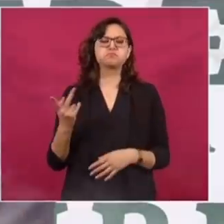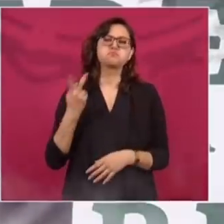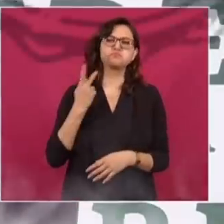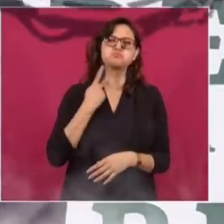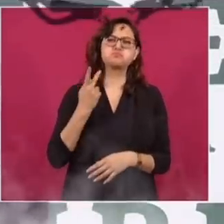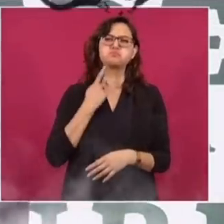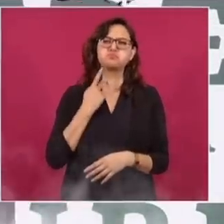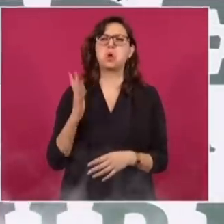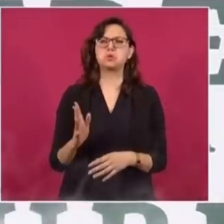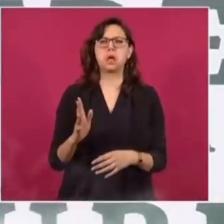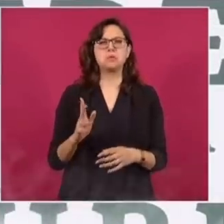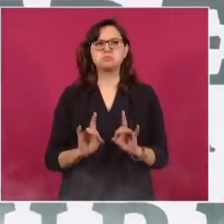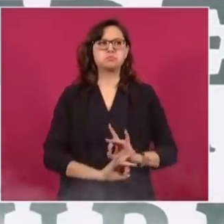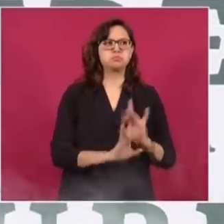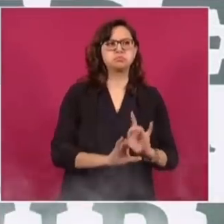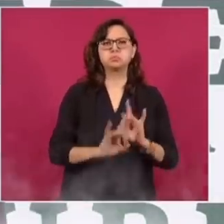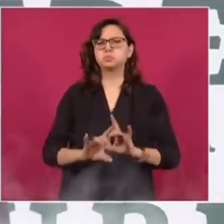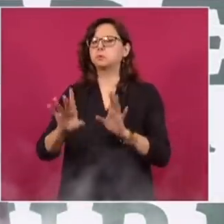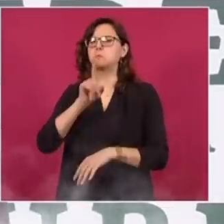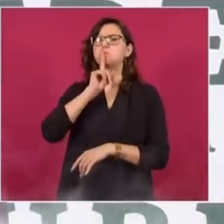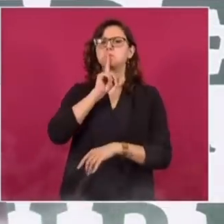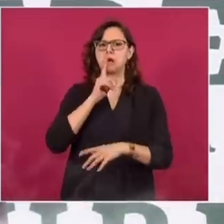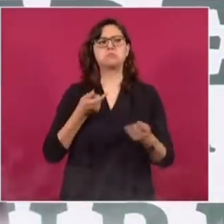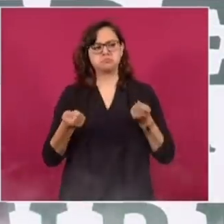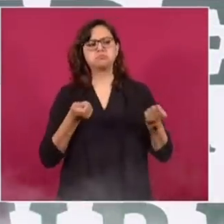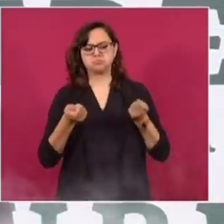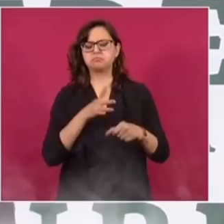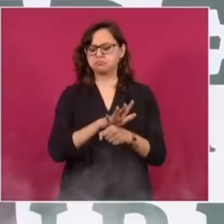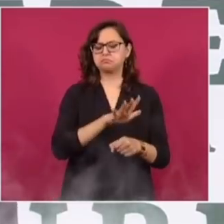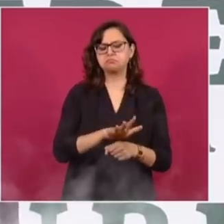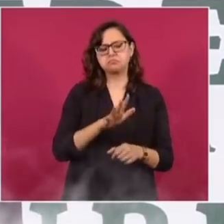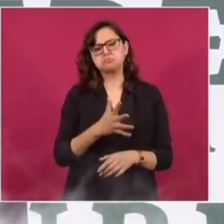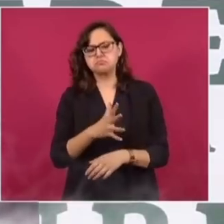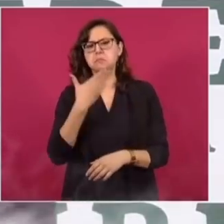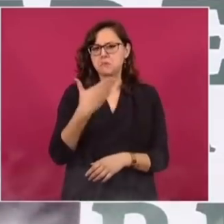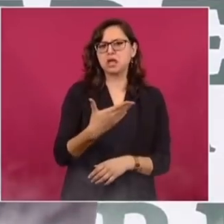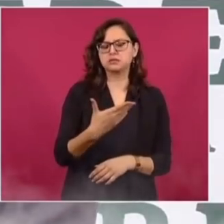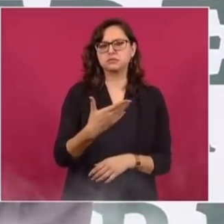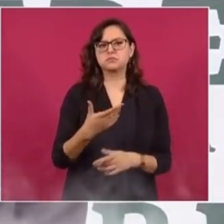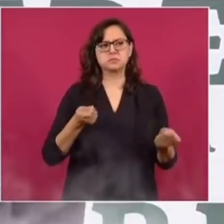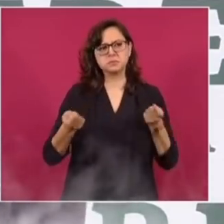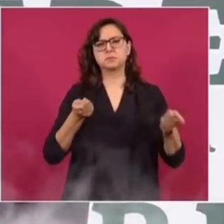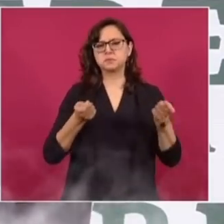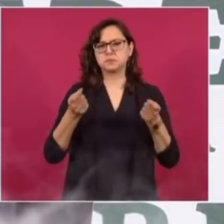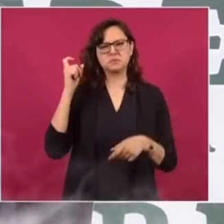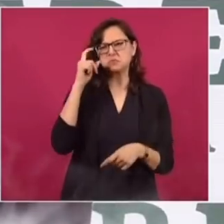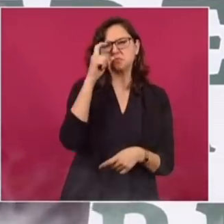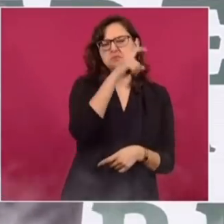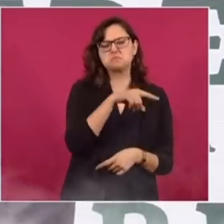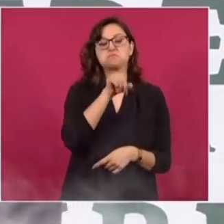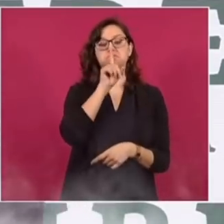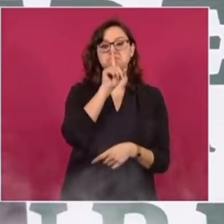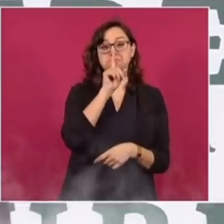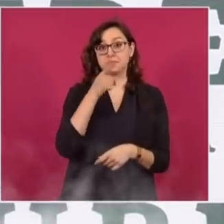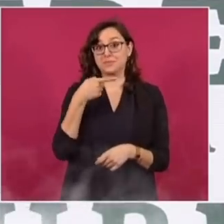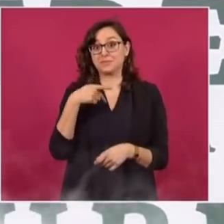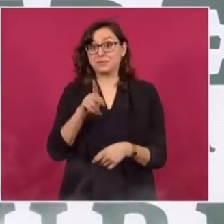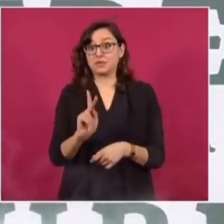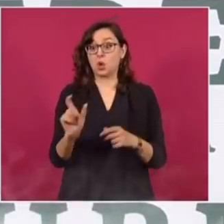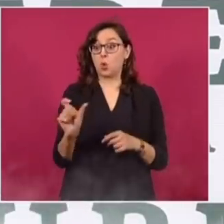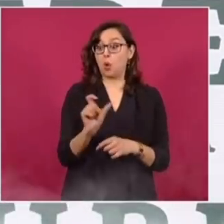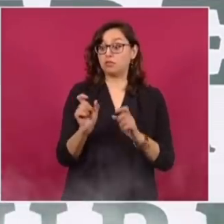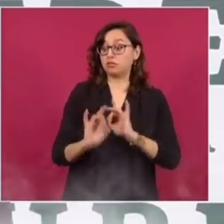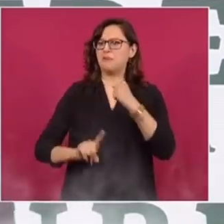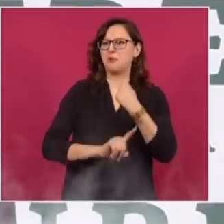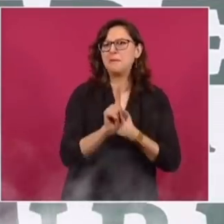es tan complicado el oficio del gobernante lo difícil pero al mismo tiempo sublime es hacerlo bien en